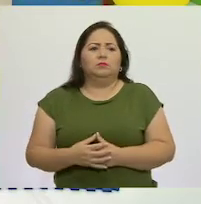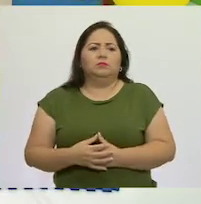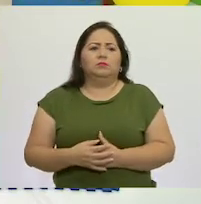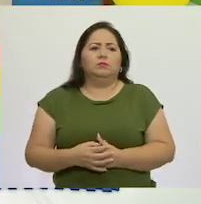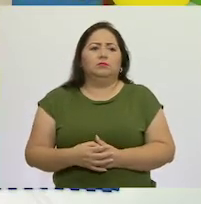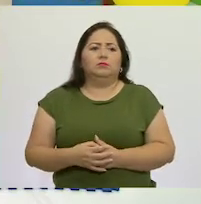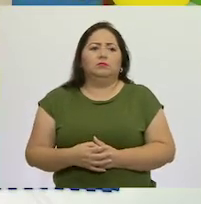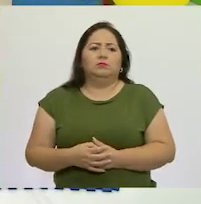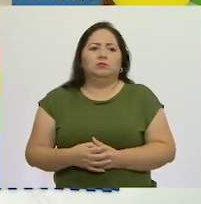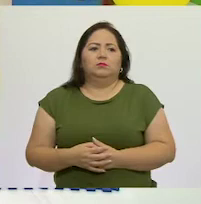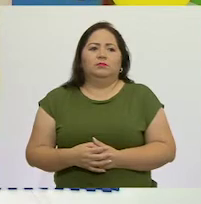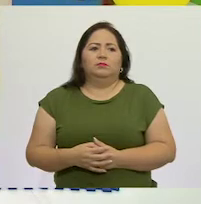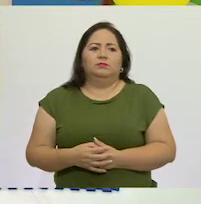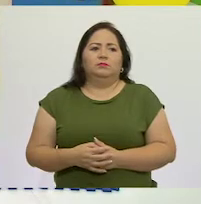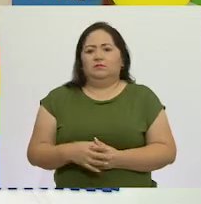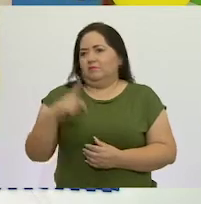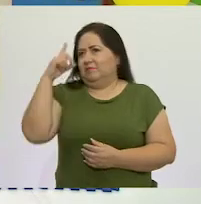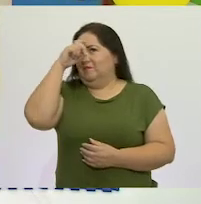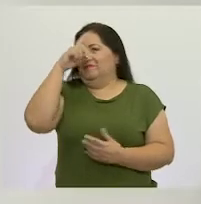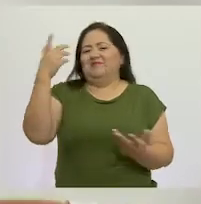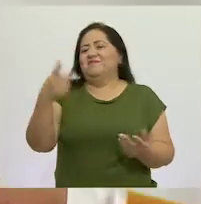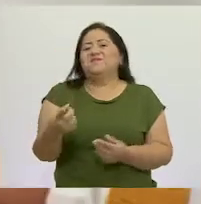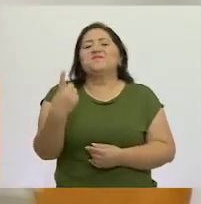¡Uy, qué difícil! ¿Cuál será?